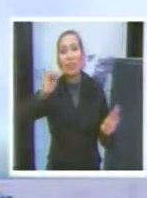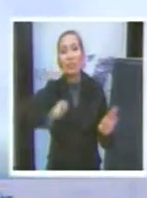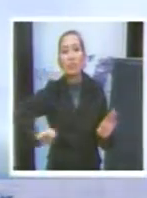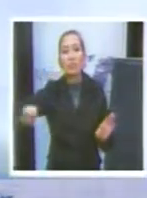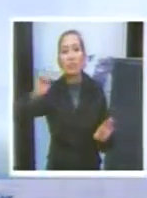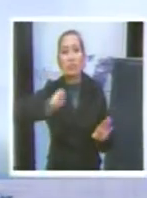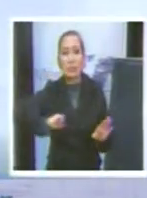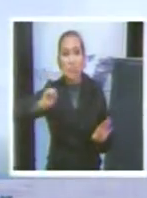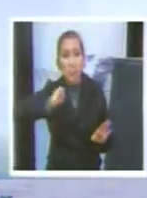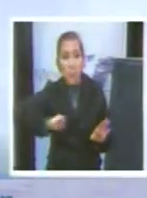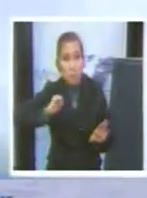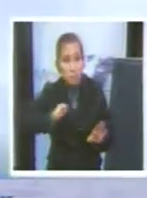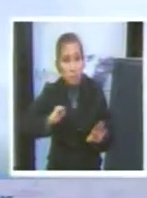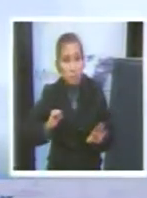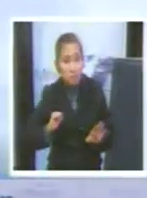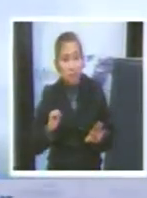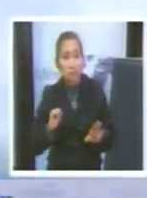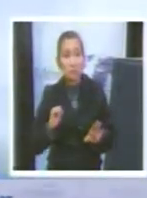siglos,